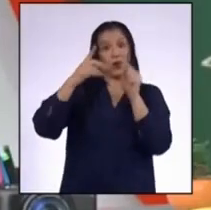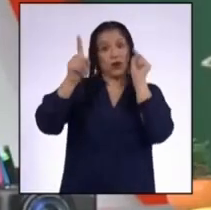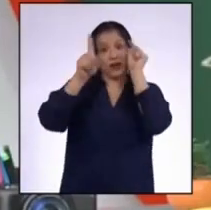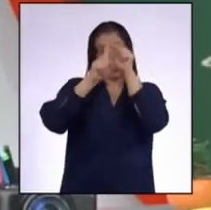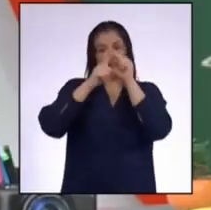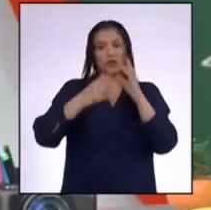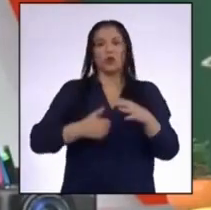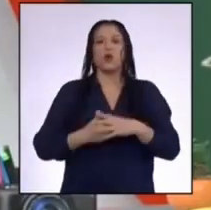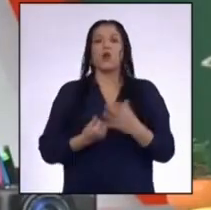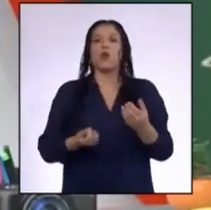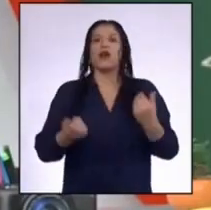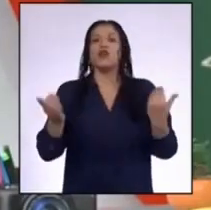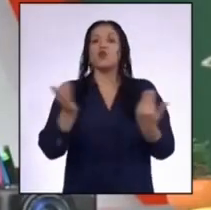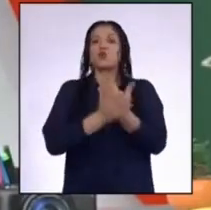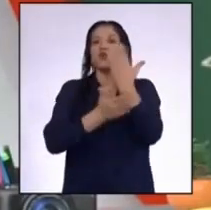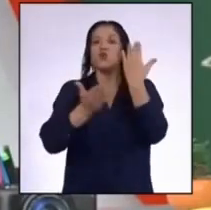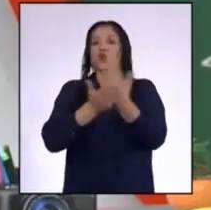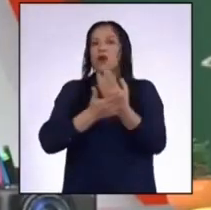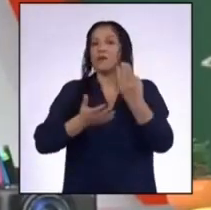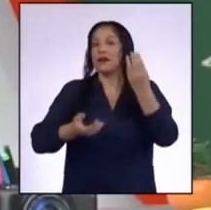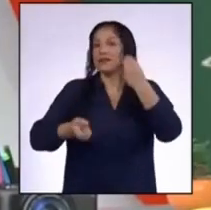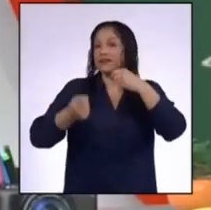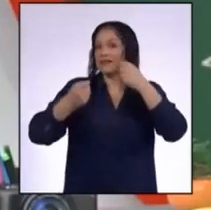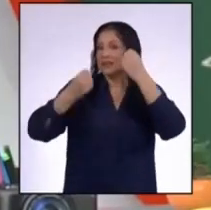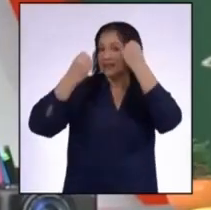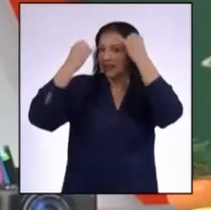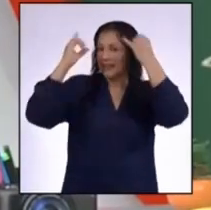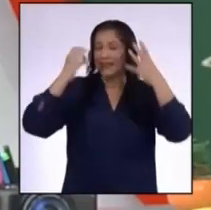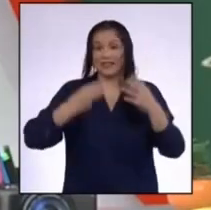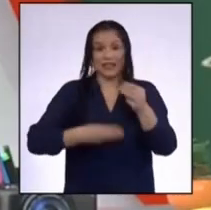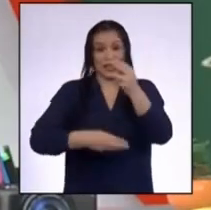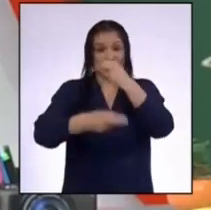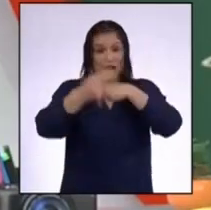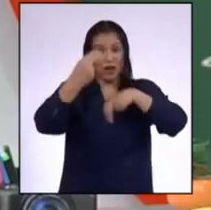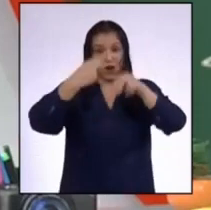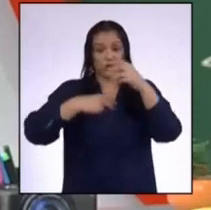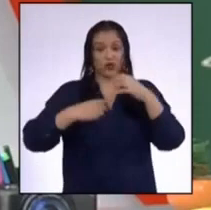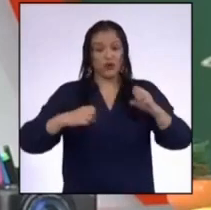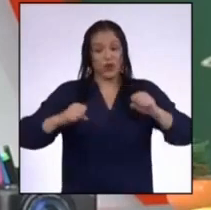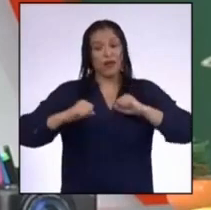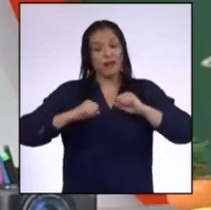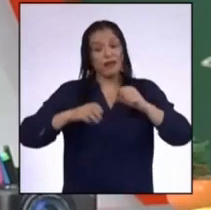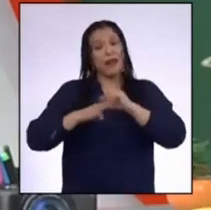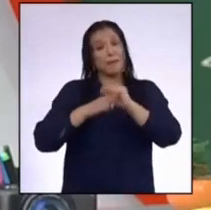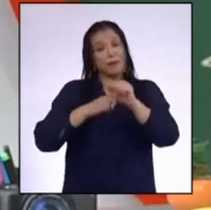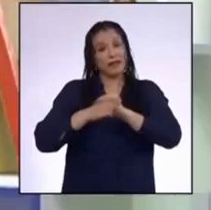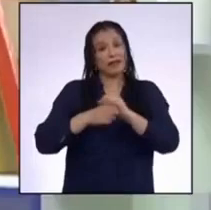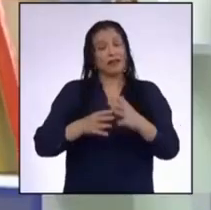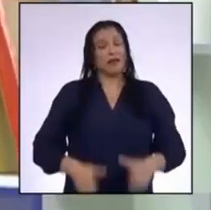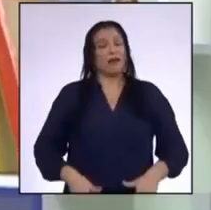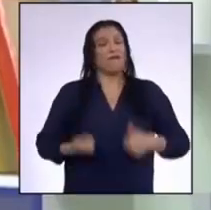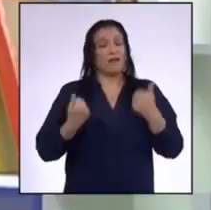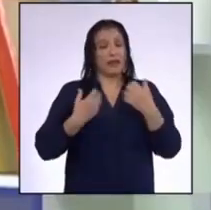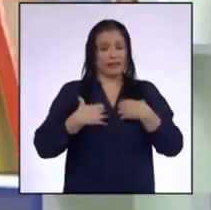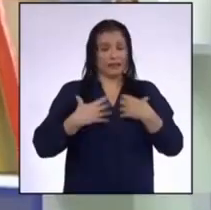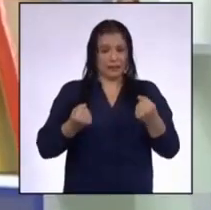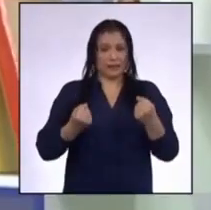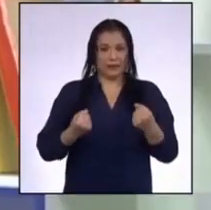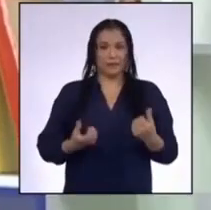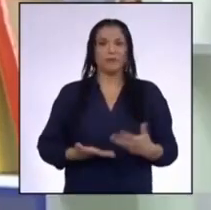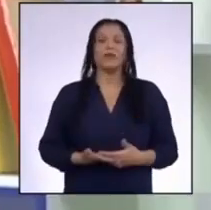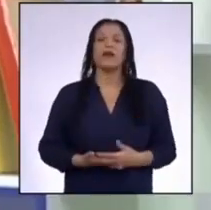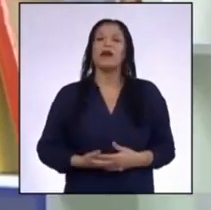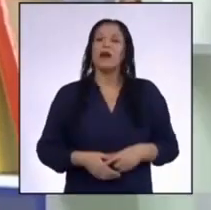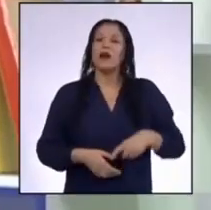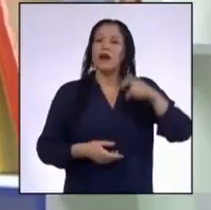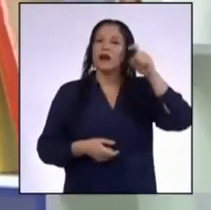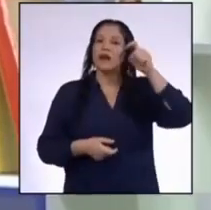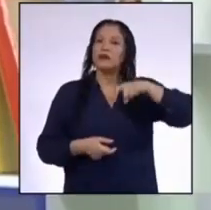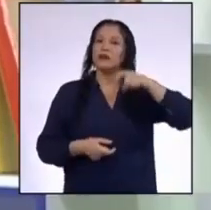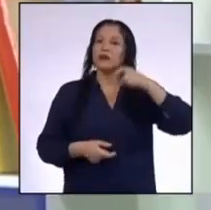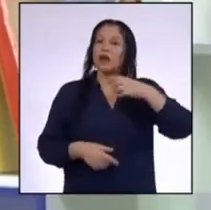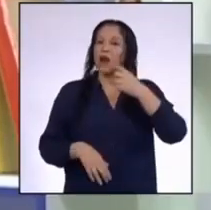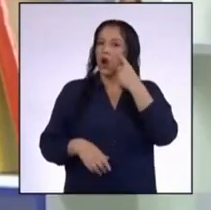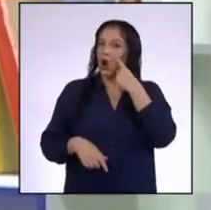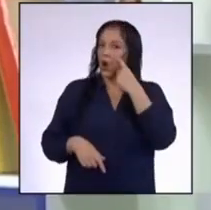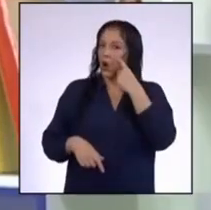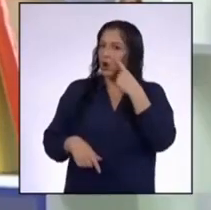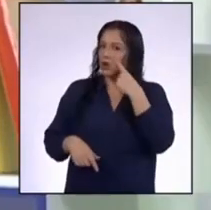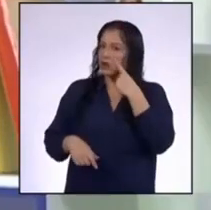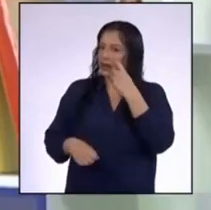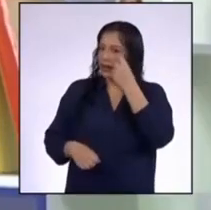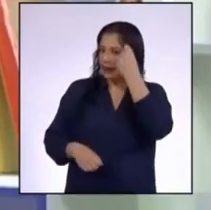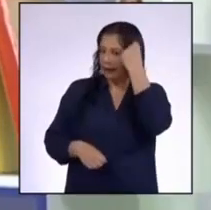el emprendimiento, por si quieres hacer un pequeño negocio de la práctica de una vida saludable. En ese caso, necesitarás conocer